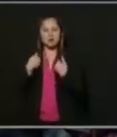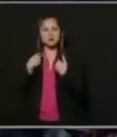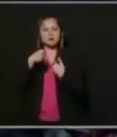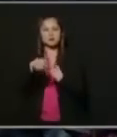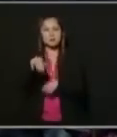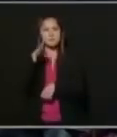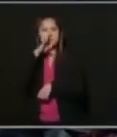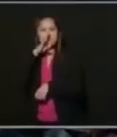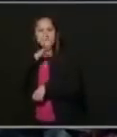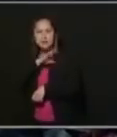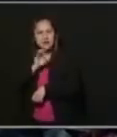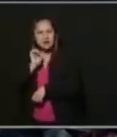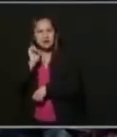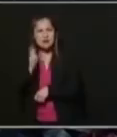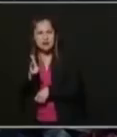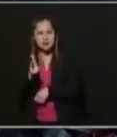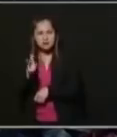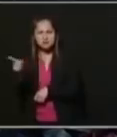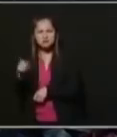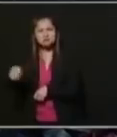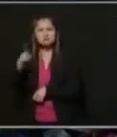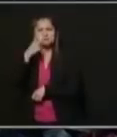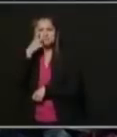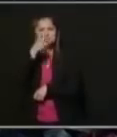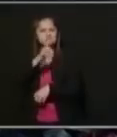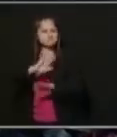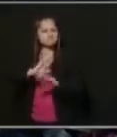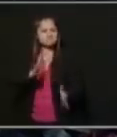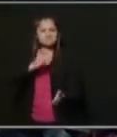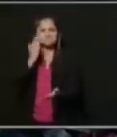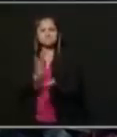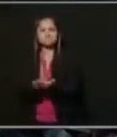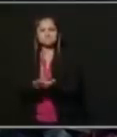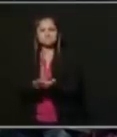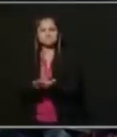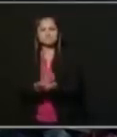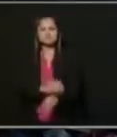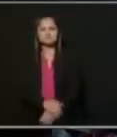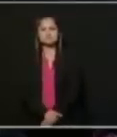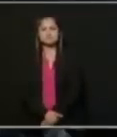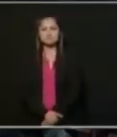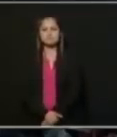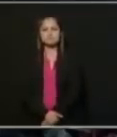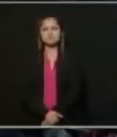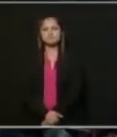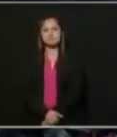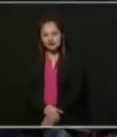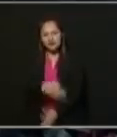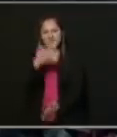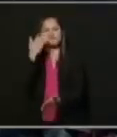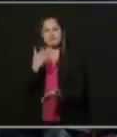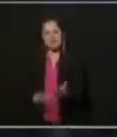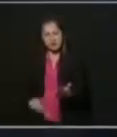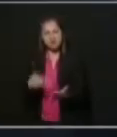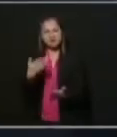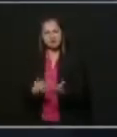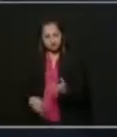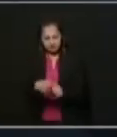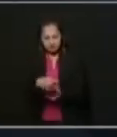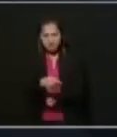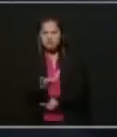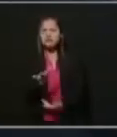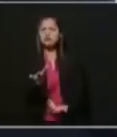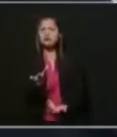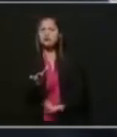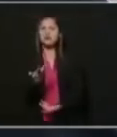ya, estate quieto. Si te hace falta trabajo,